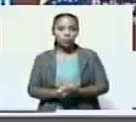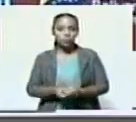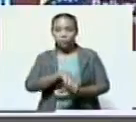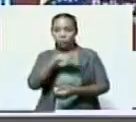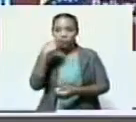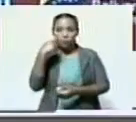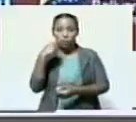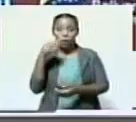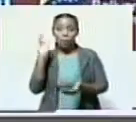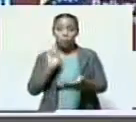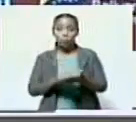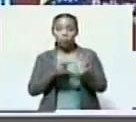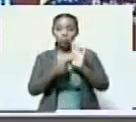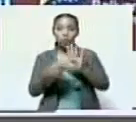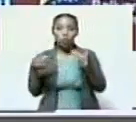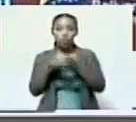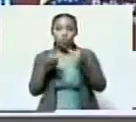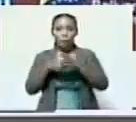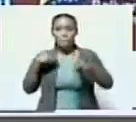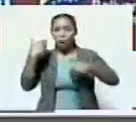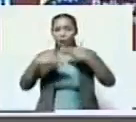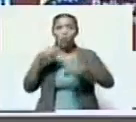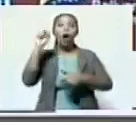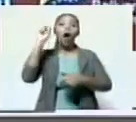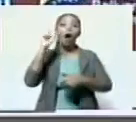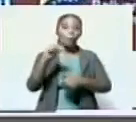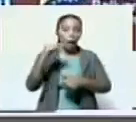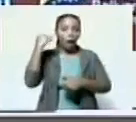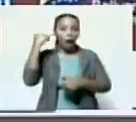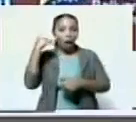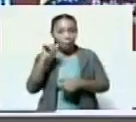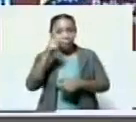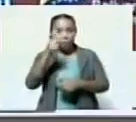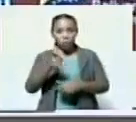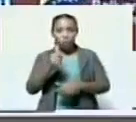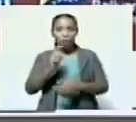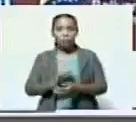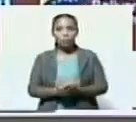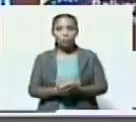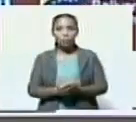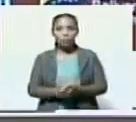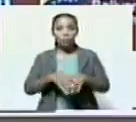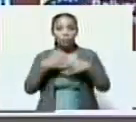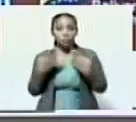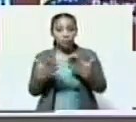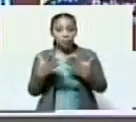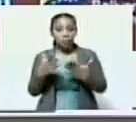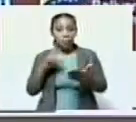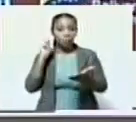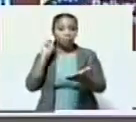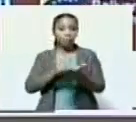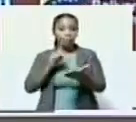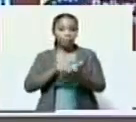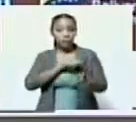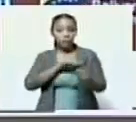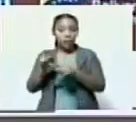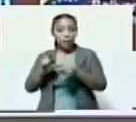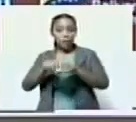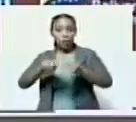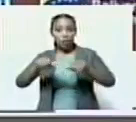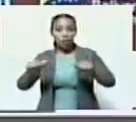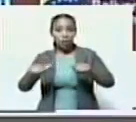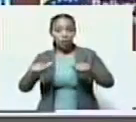el narcotráfico lo han exponenciado los grupos criminales, también como agentes que intervienen en esa geopolítica